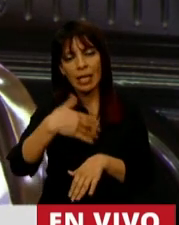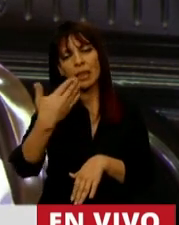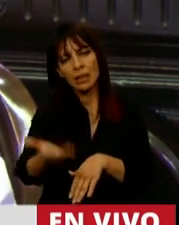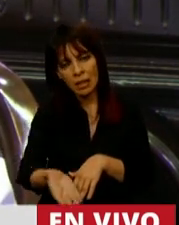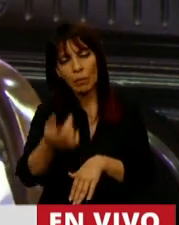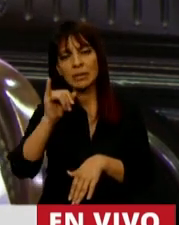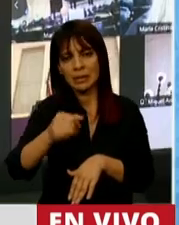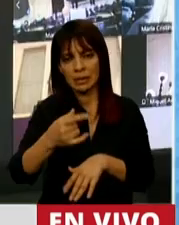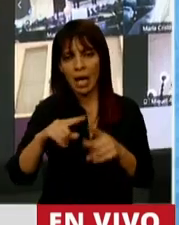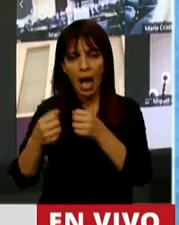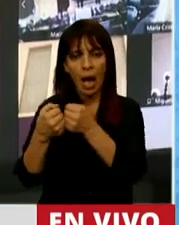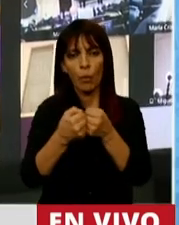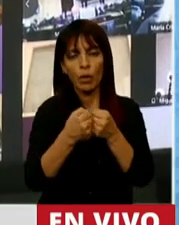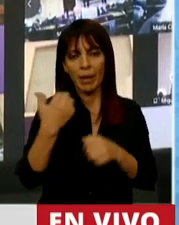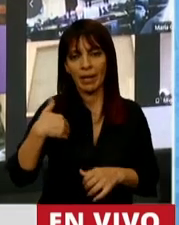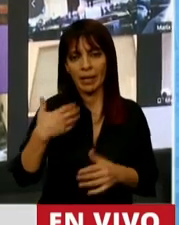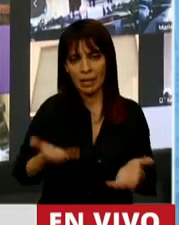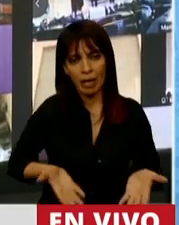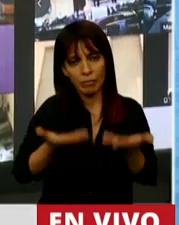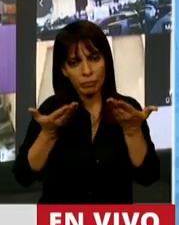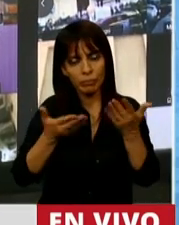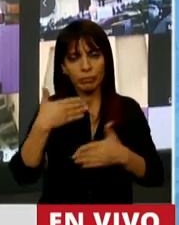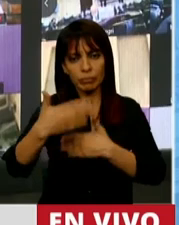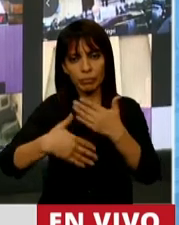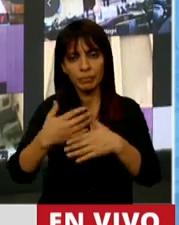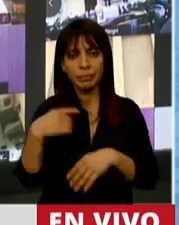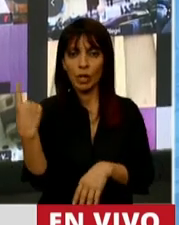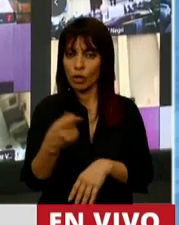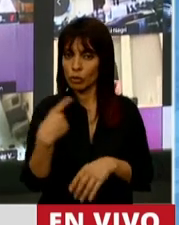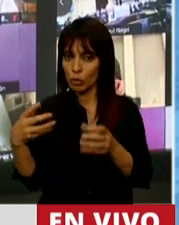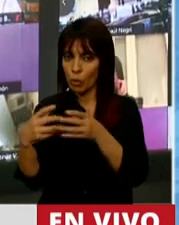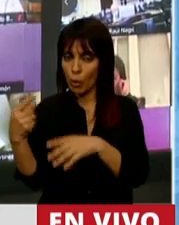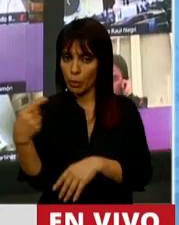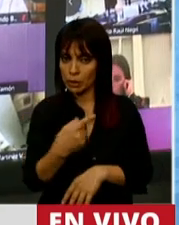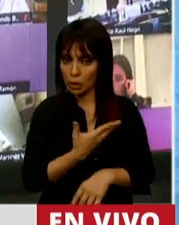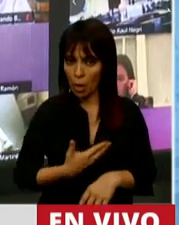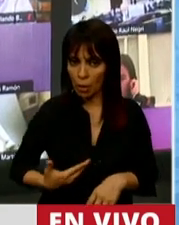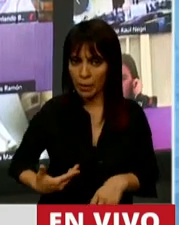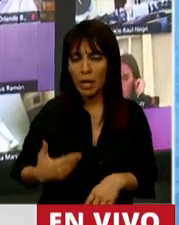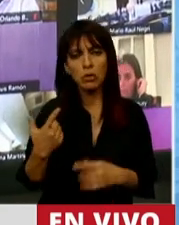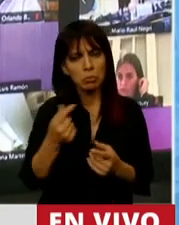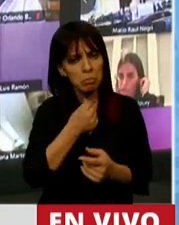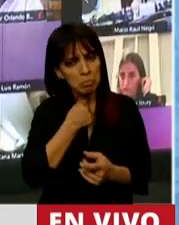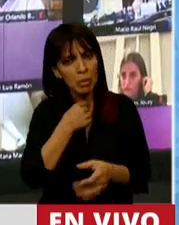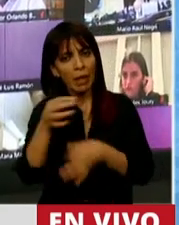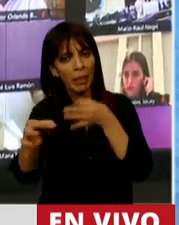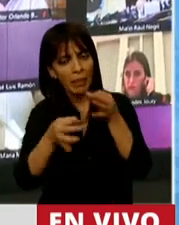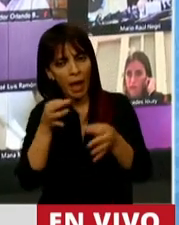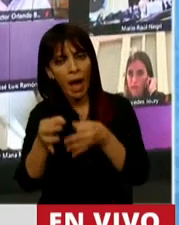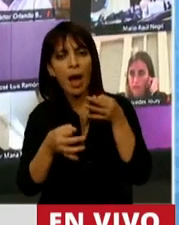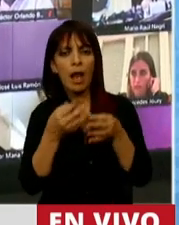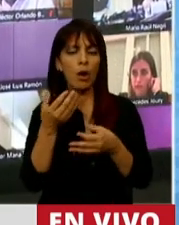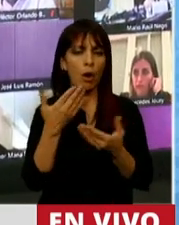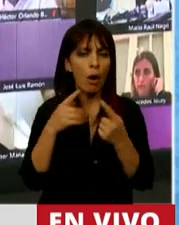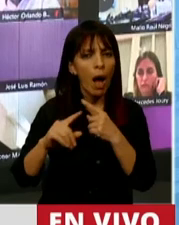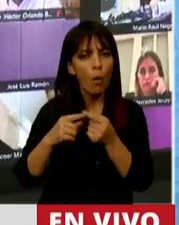y de consenso para que este país salga adelante. Mire, presidente, somos una oposición que apuesta al diálogo, que apuesta al consenso.